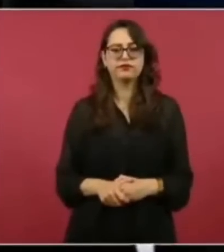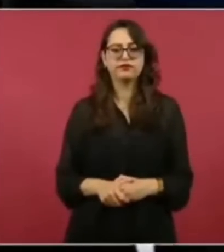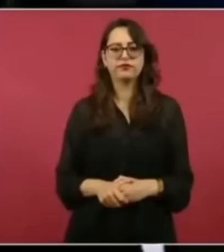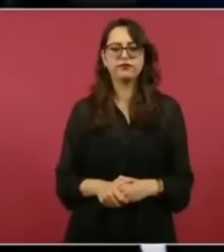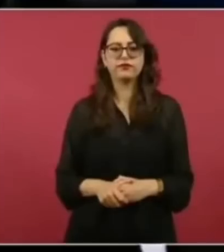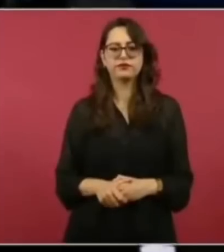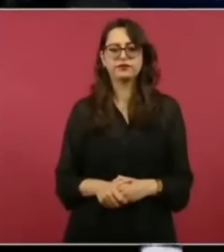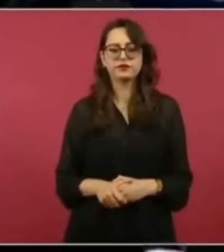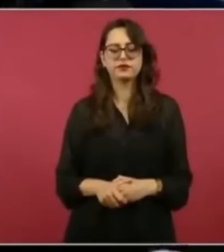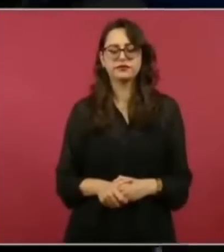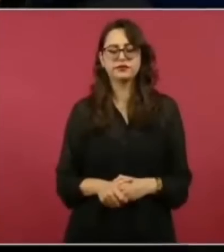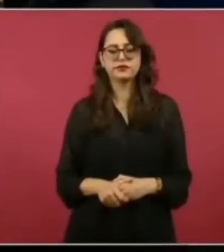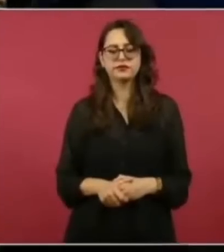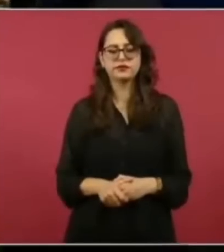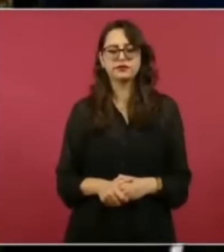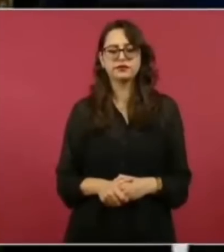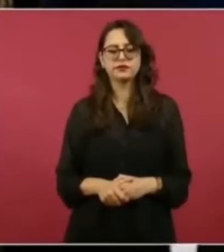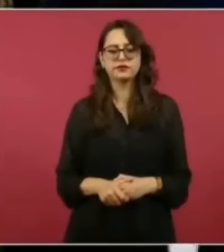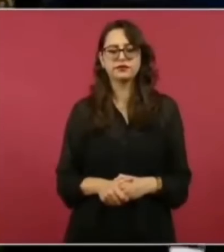ciudadanos mexicanos